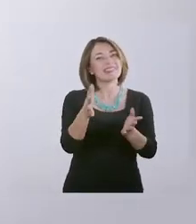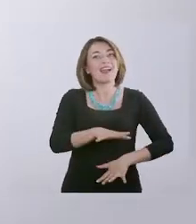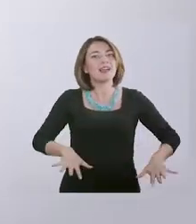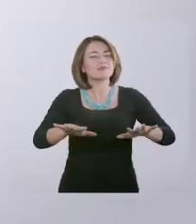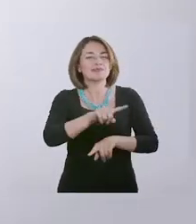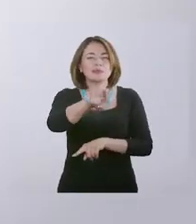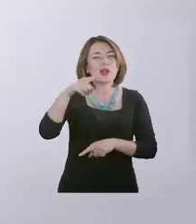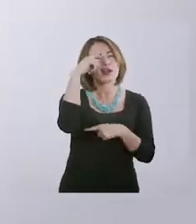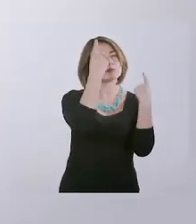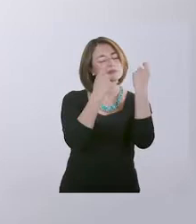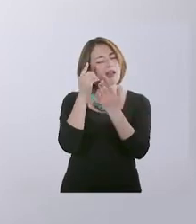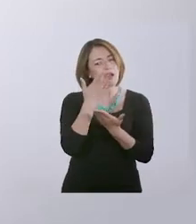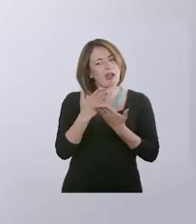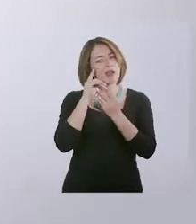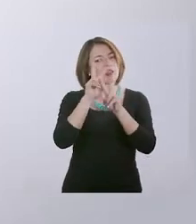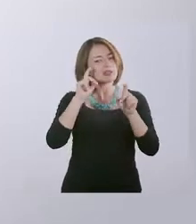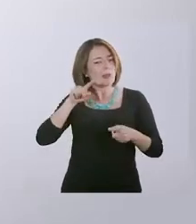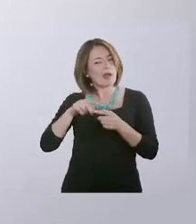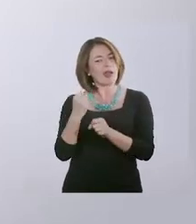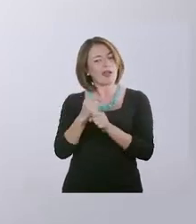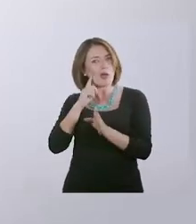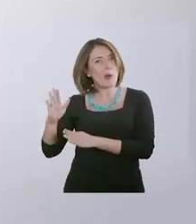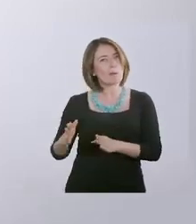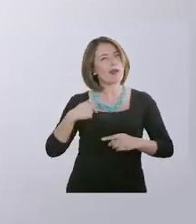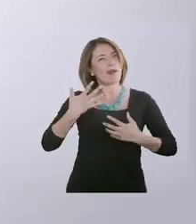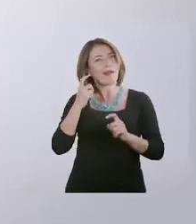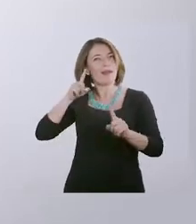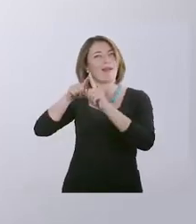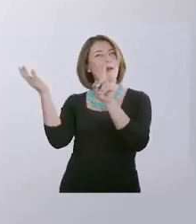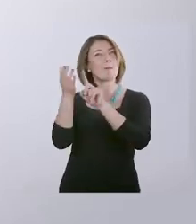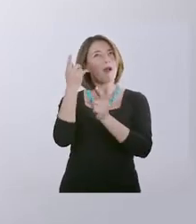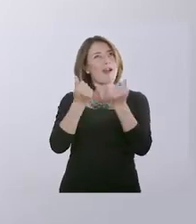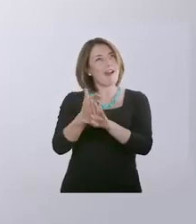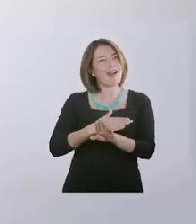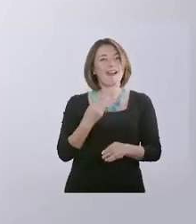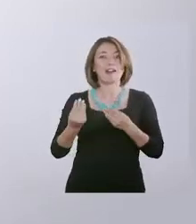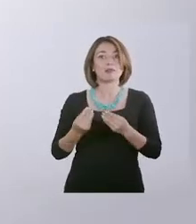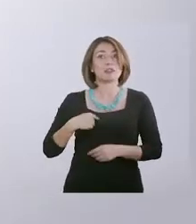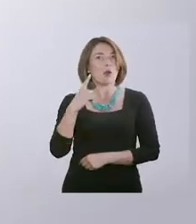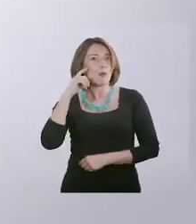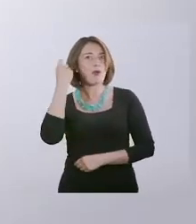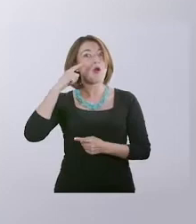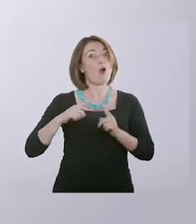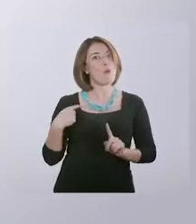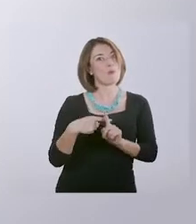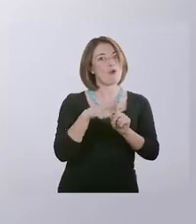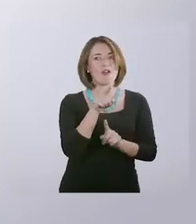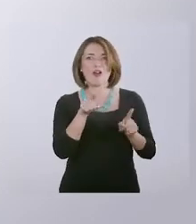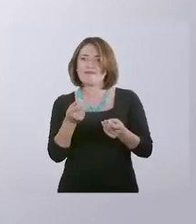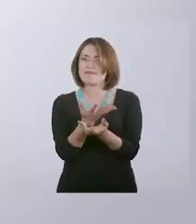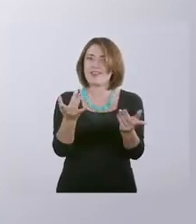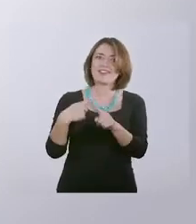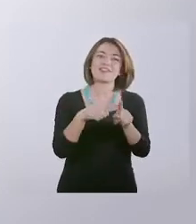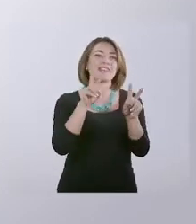busca ser un espacio en el que se reflexione, analice y trabaje un plan para alcanzar los propósitos financieros, así como los riesgos y las